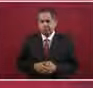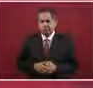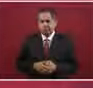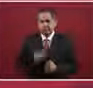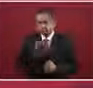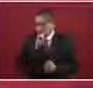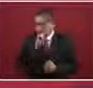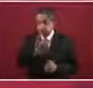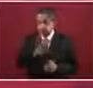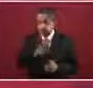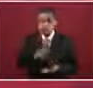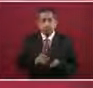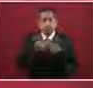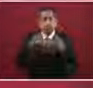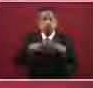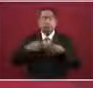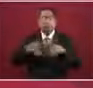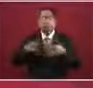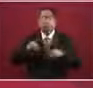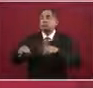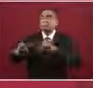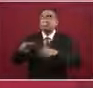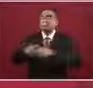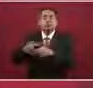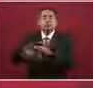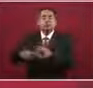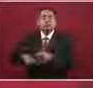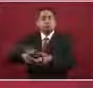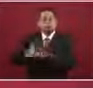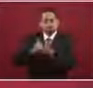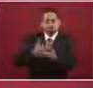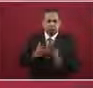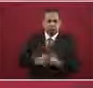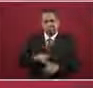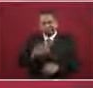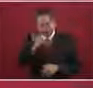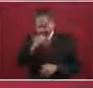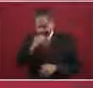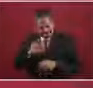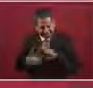y me ayudan los servidores públicos. Entonces, vamos bien,